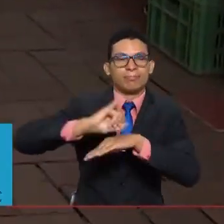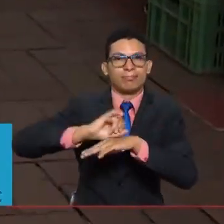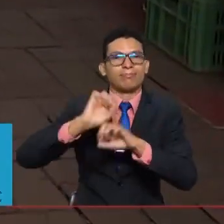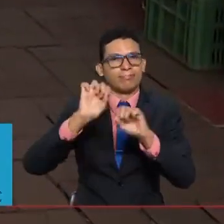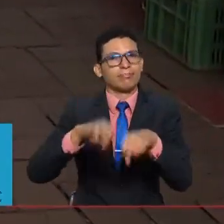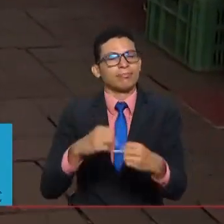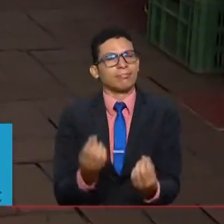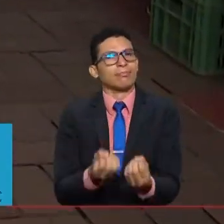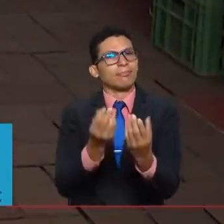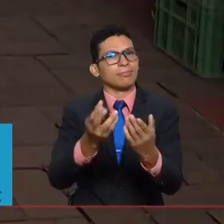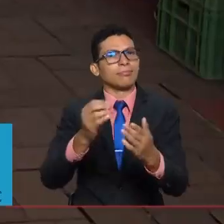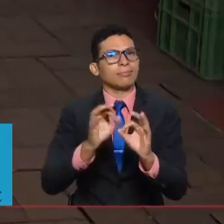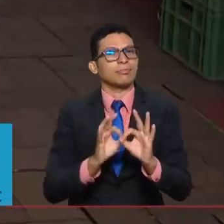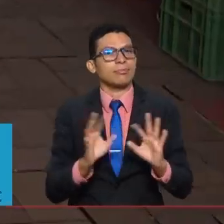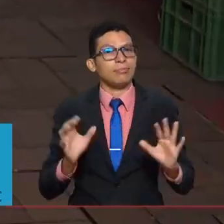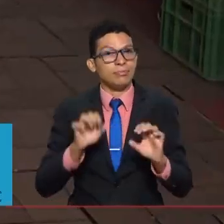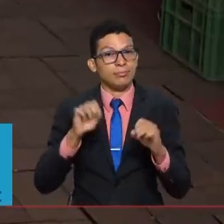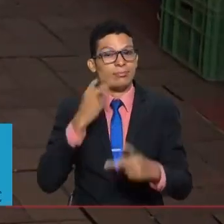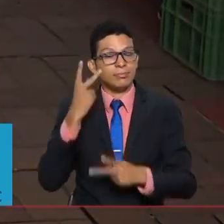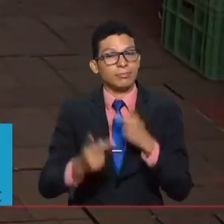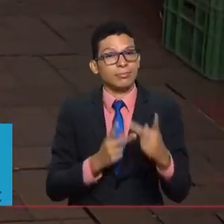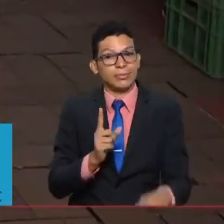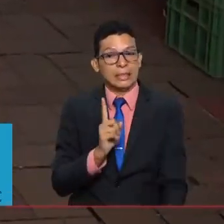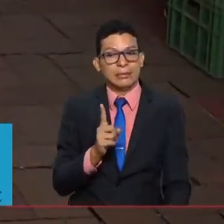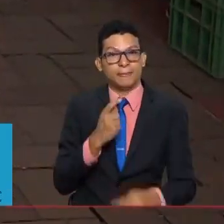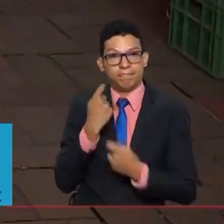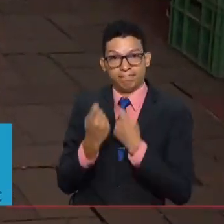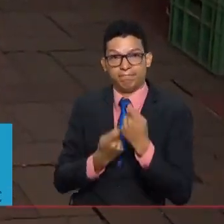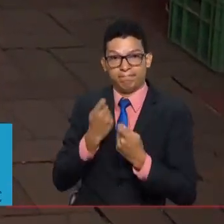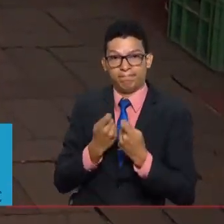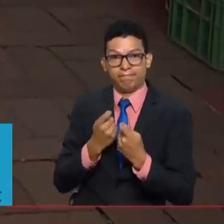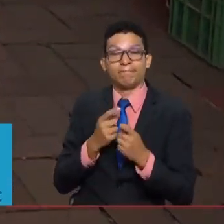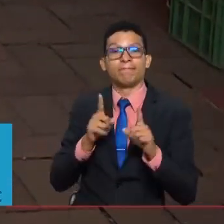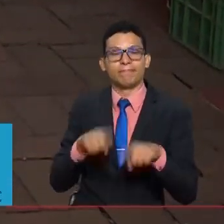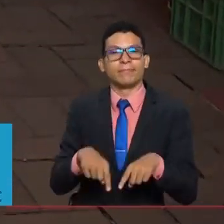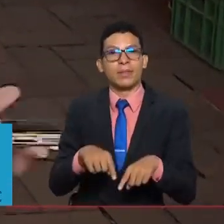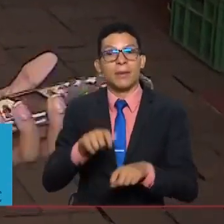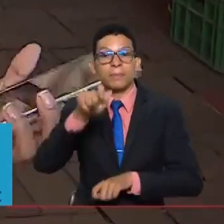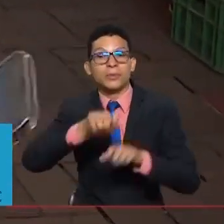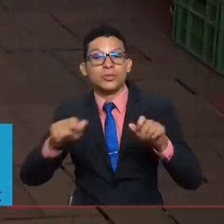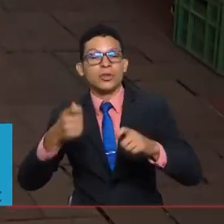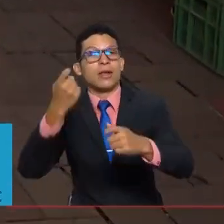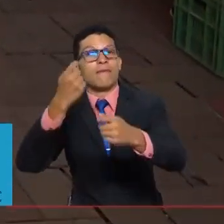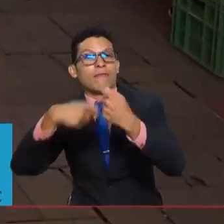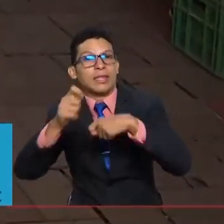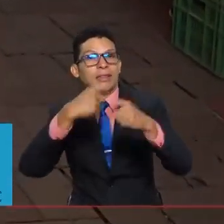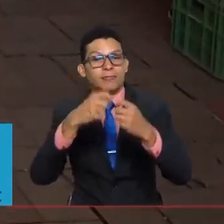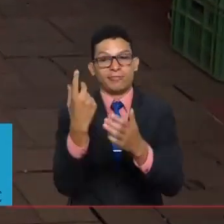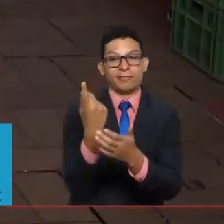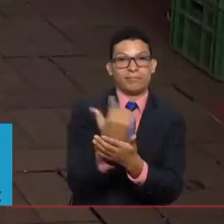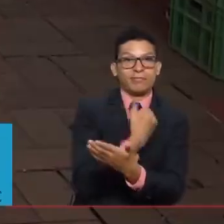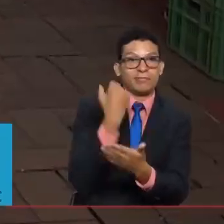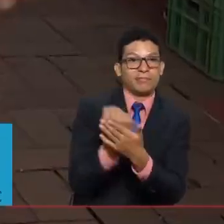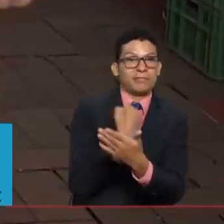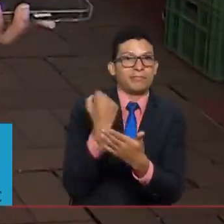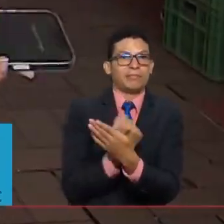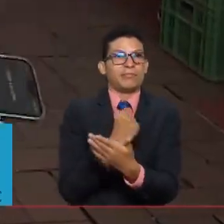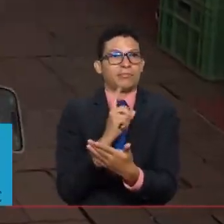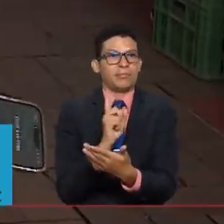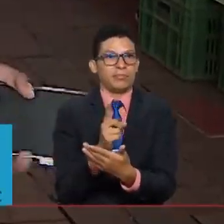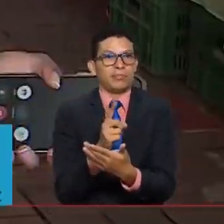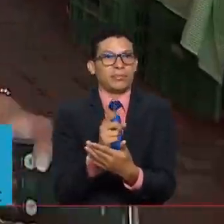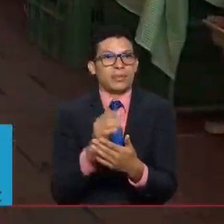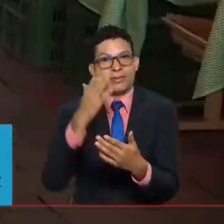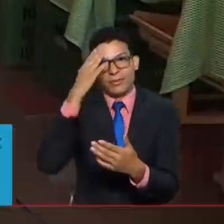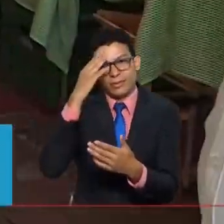poder tener la oportunidad de visitar estos negocios y a la vez los productores podrán generar vínculos para